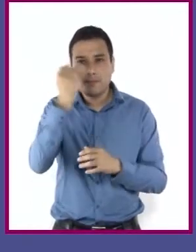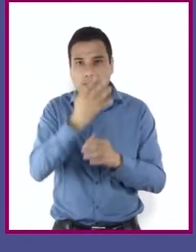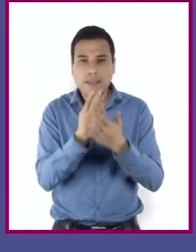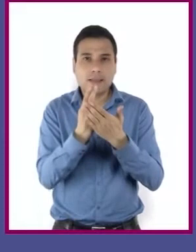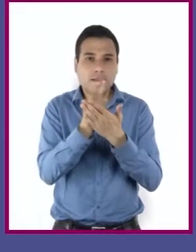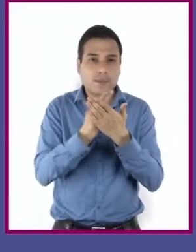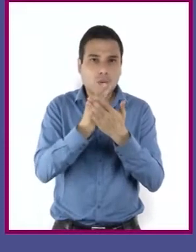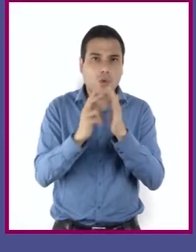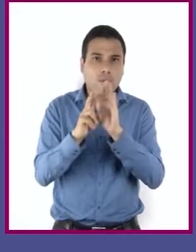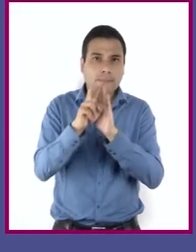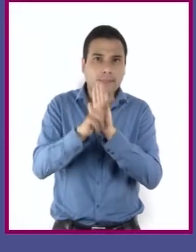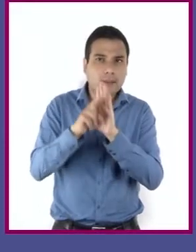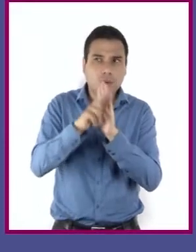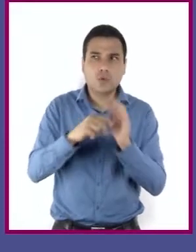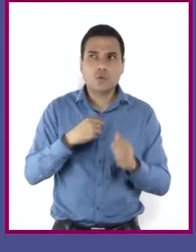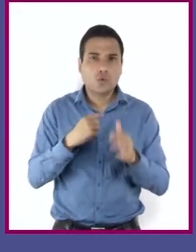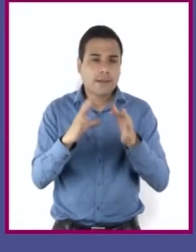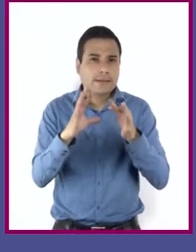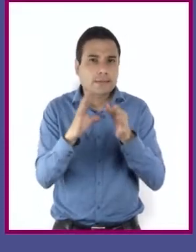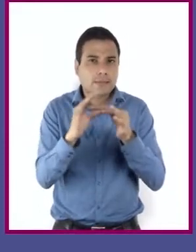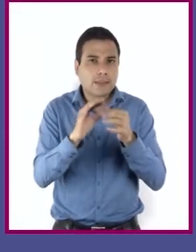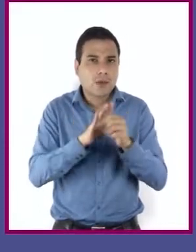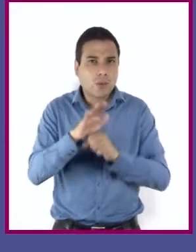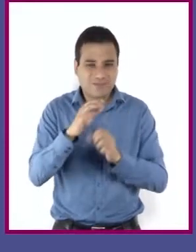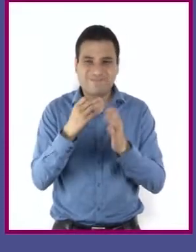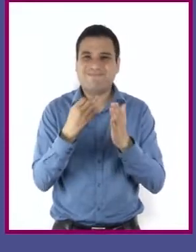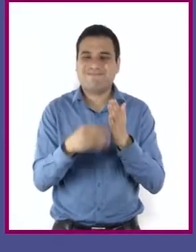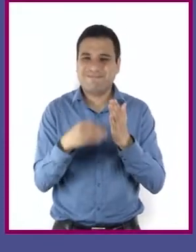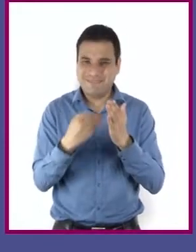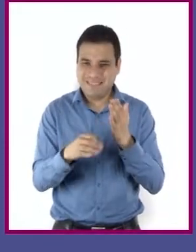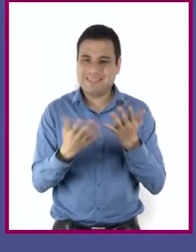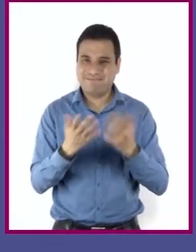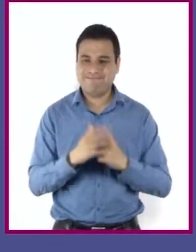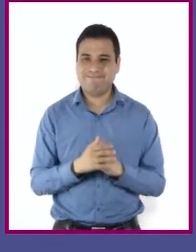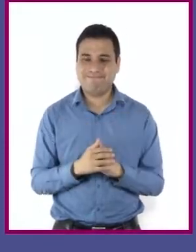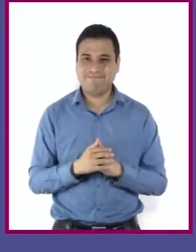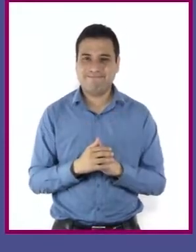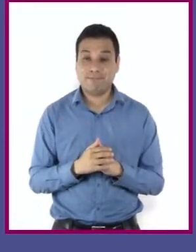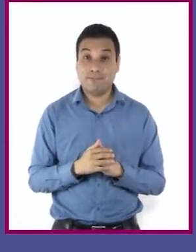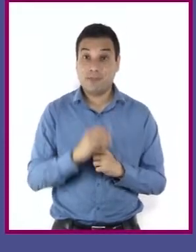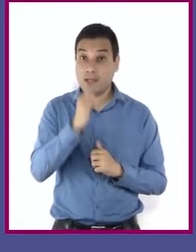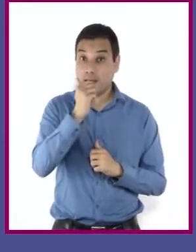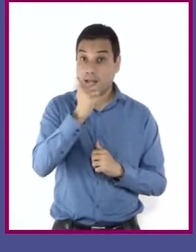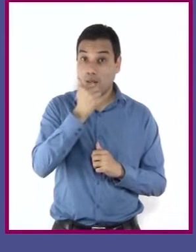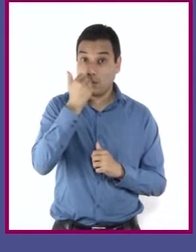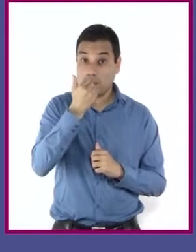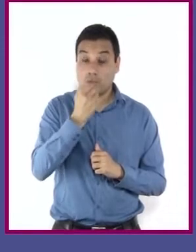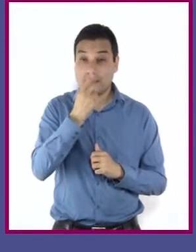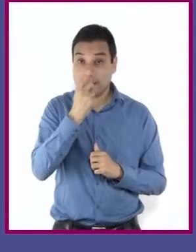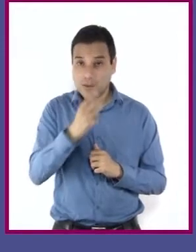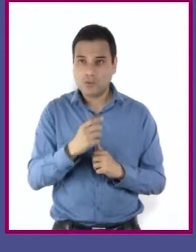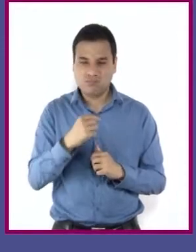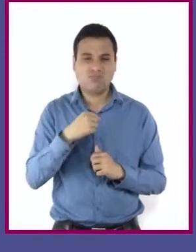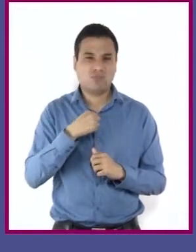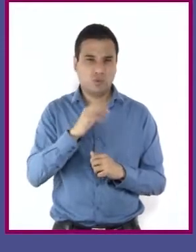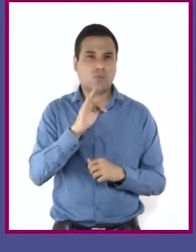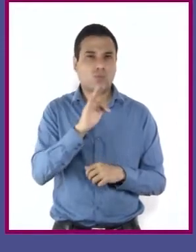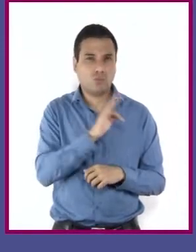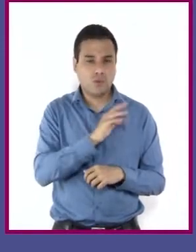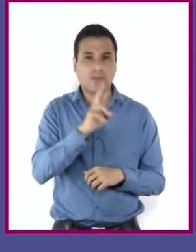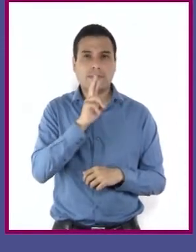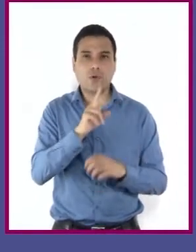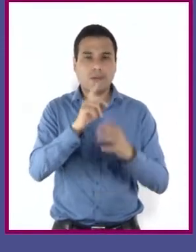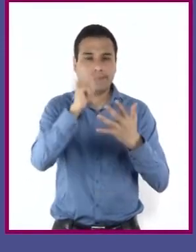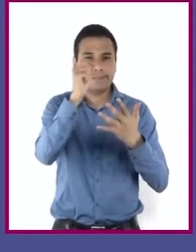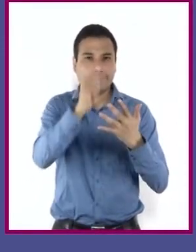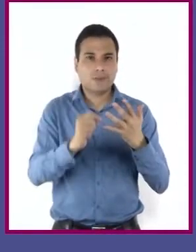se centraría al hacer las explicaciones. El alumno reconoció lo que puede mejorar, pero también